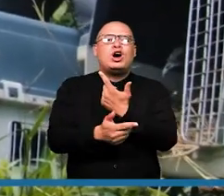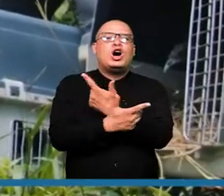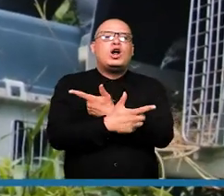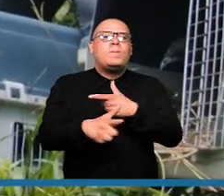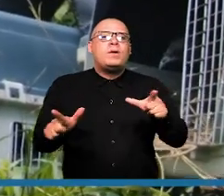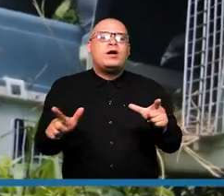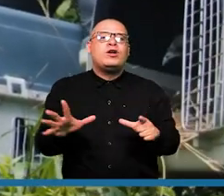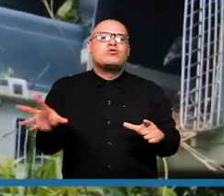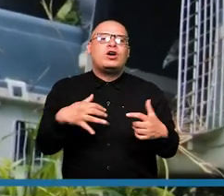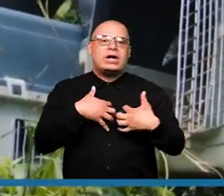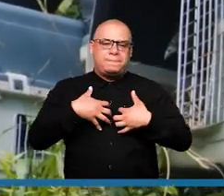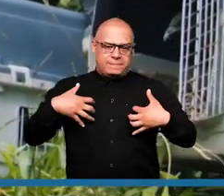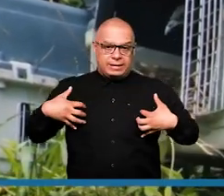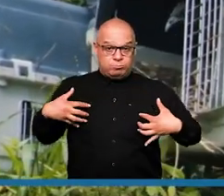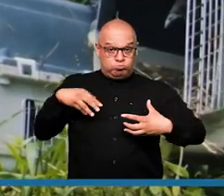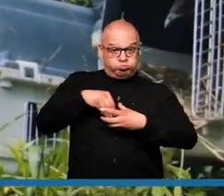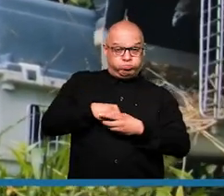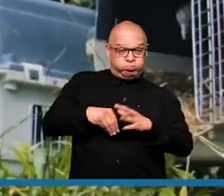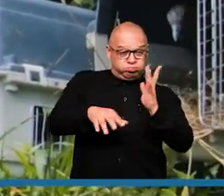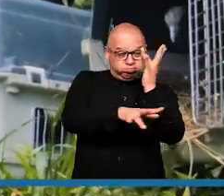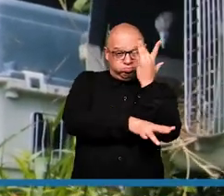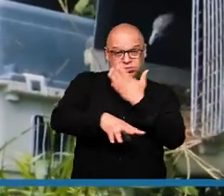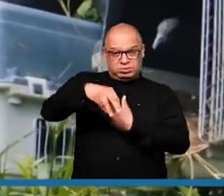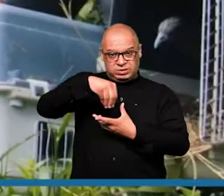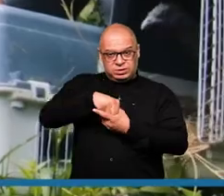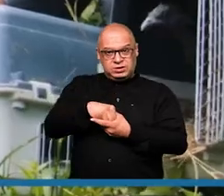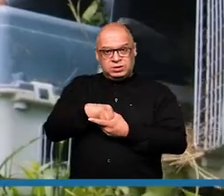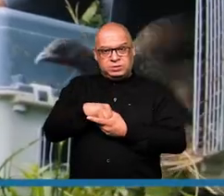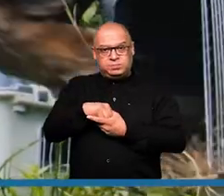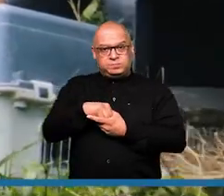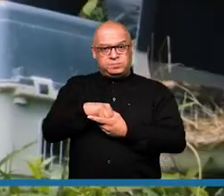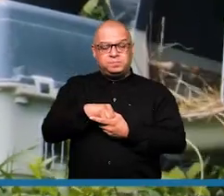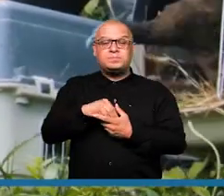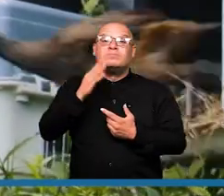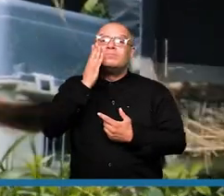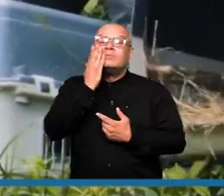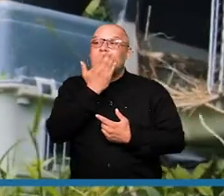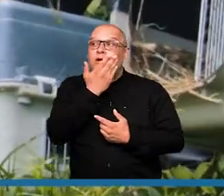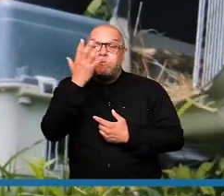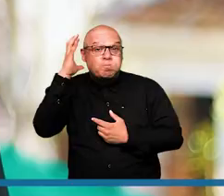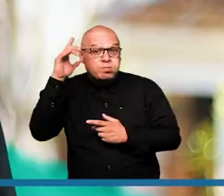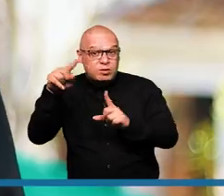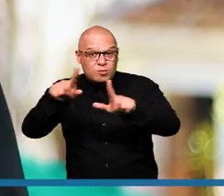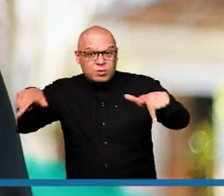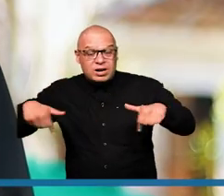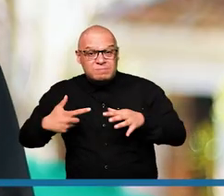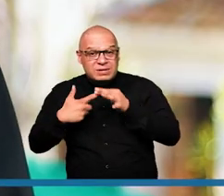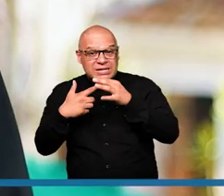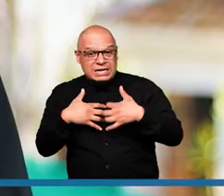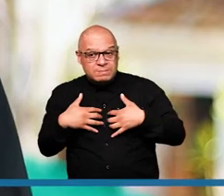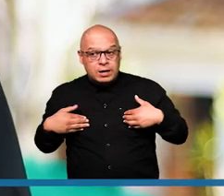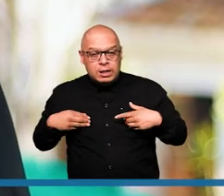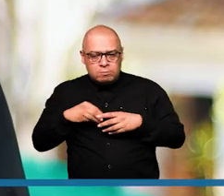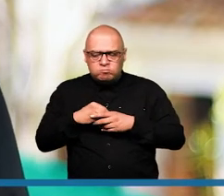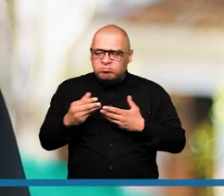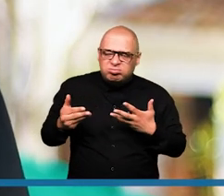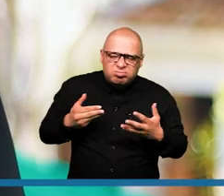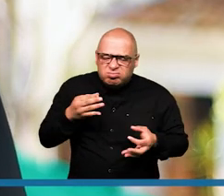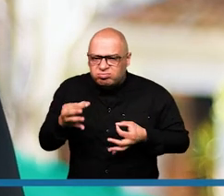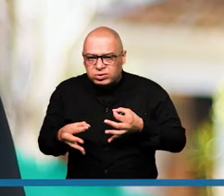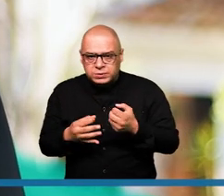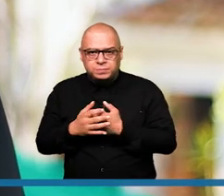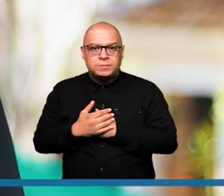toda la fauna que ingresa al centro de fauna del área metropolitana. Y, por ejemplo,